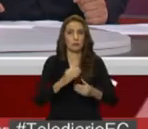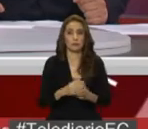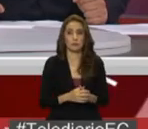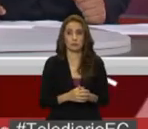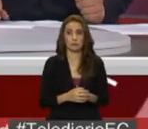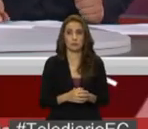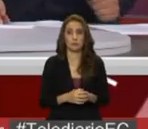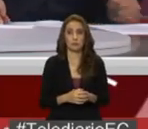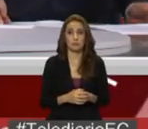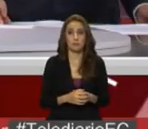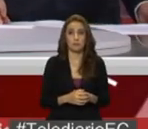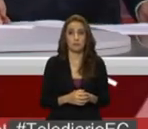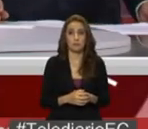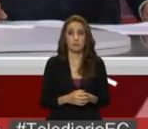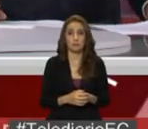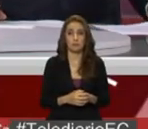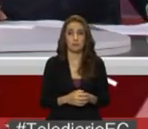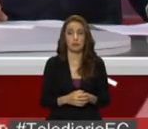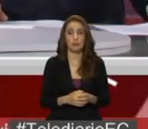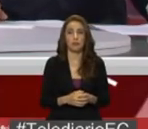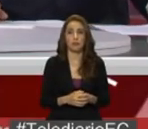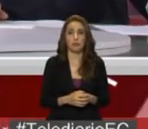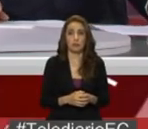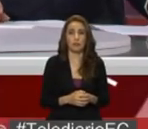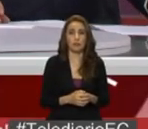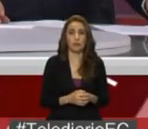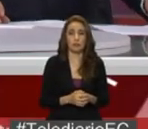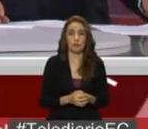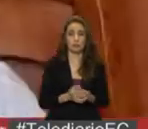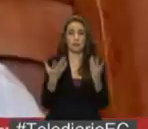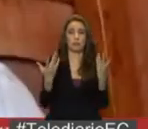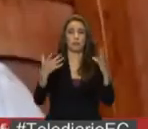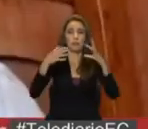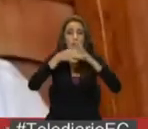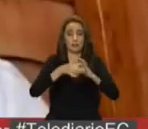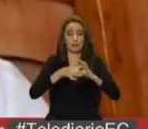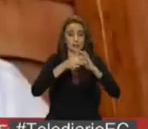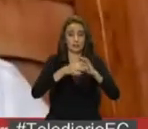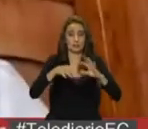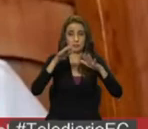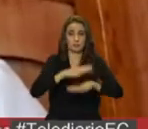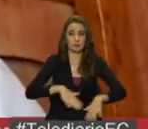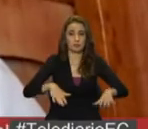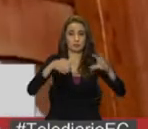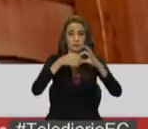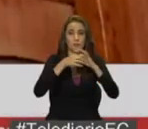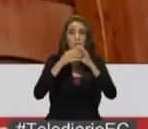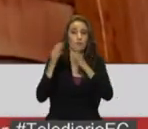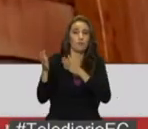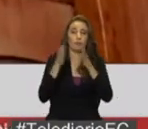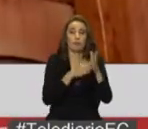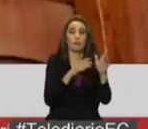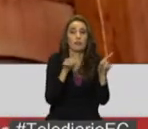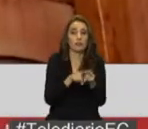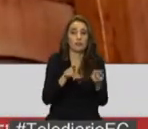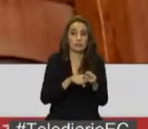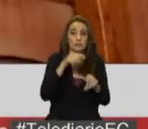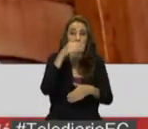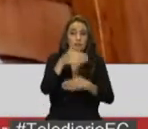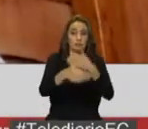No. No hay como, no hay una vinculación, no hay una misma orientación por parte de los jueces.